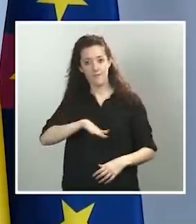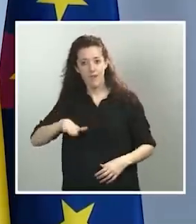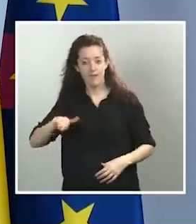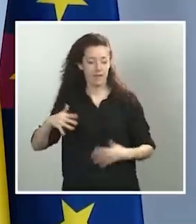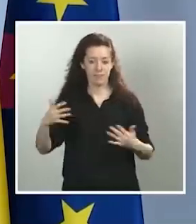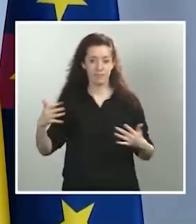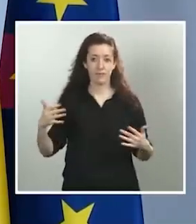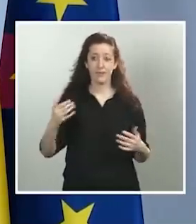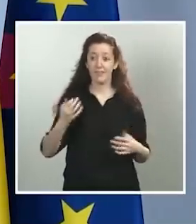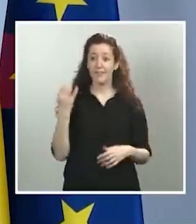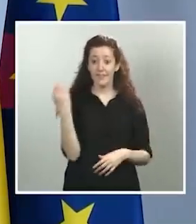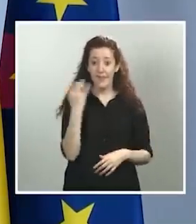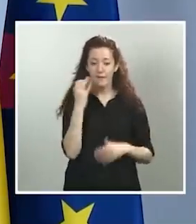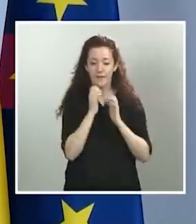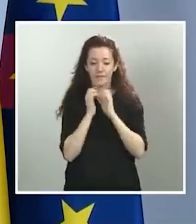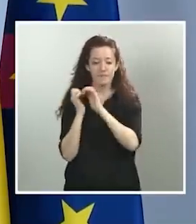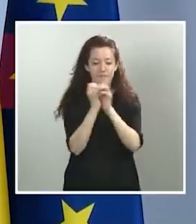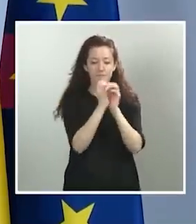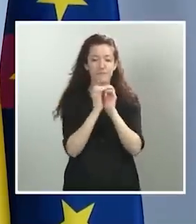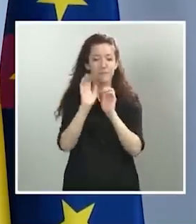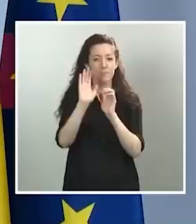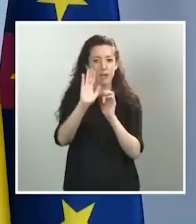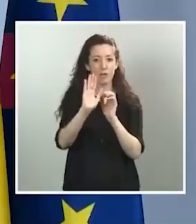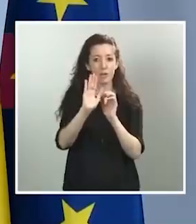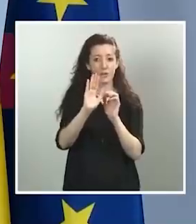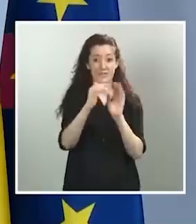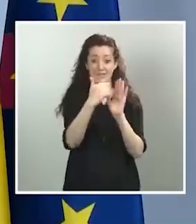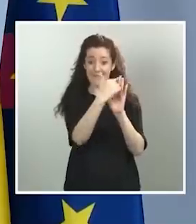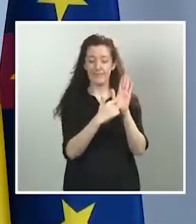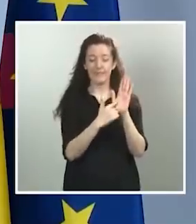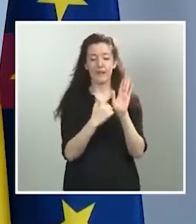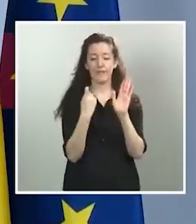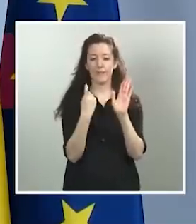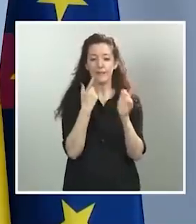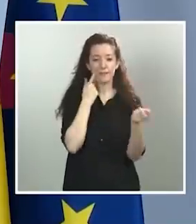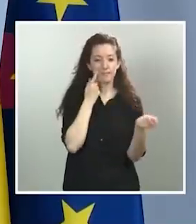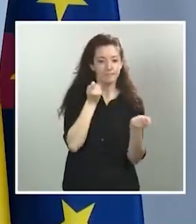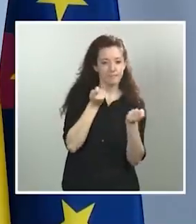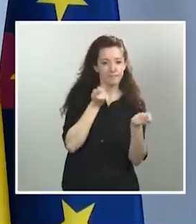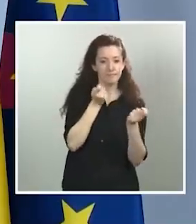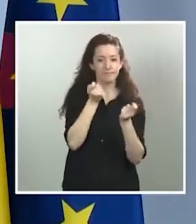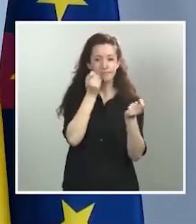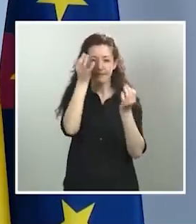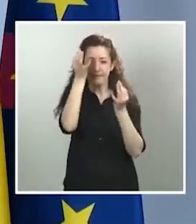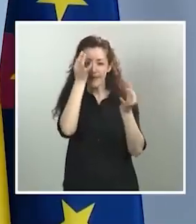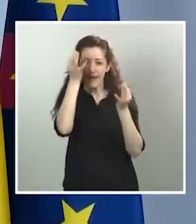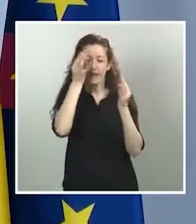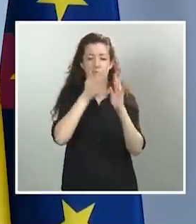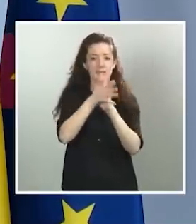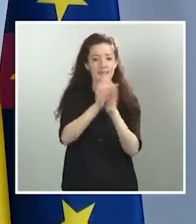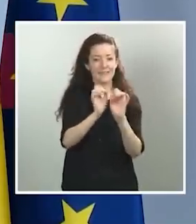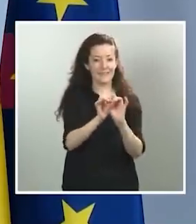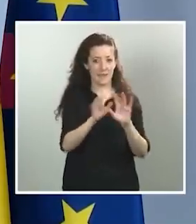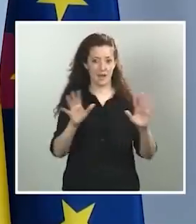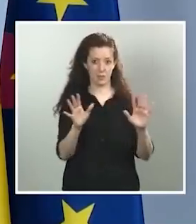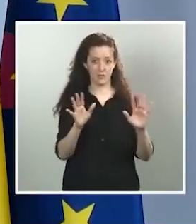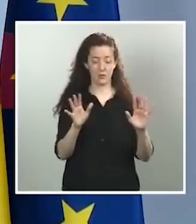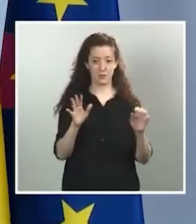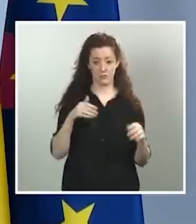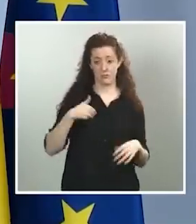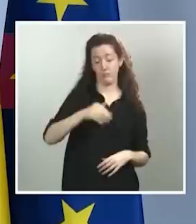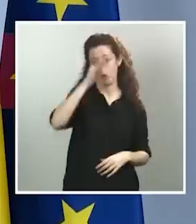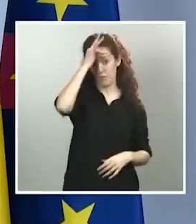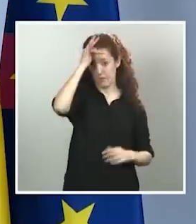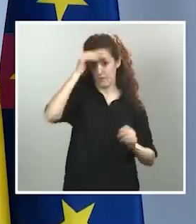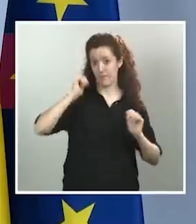tuit diciendo que hay que modificar ese acuerdo del Consejo de Ministros. Oiga,